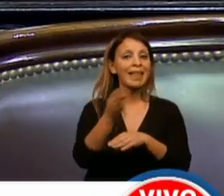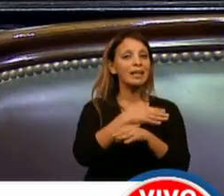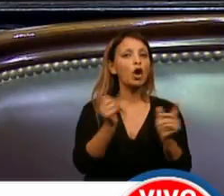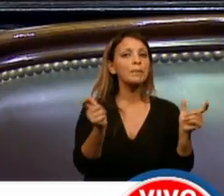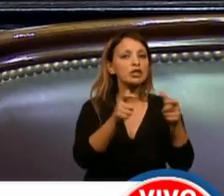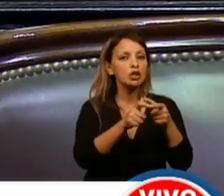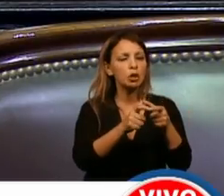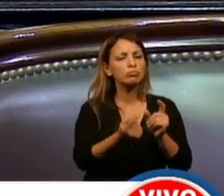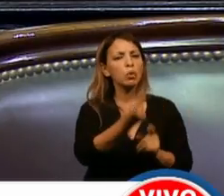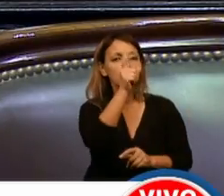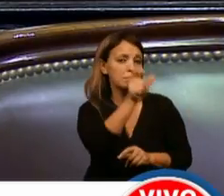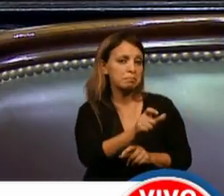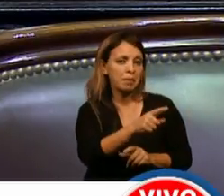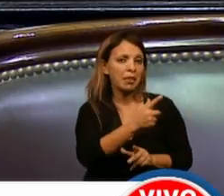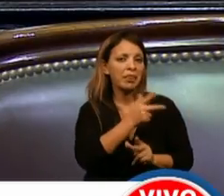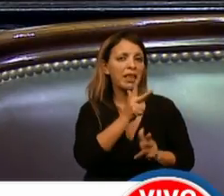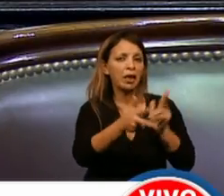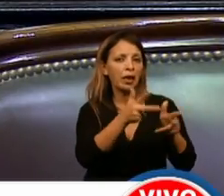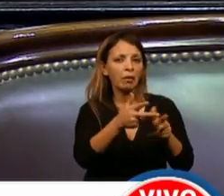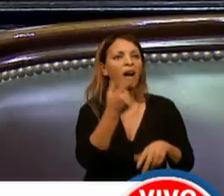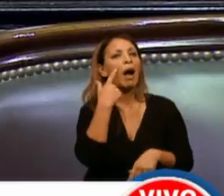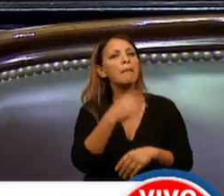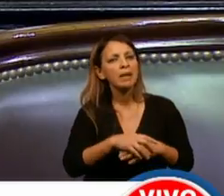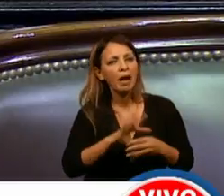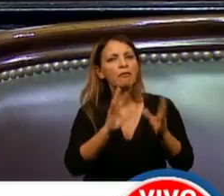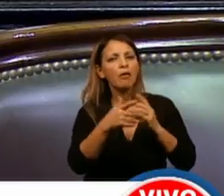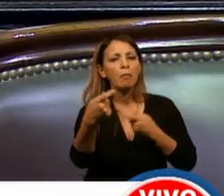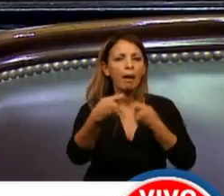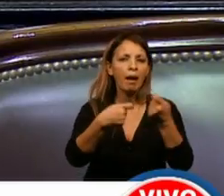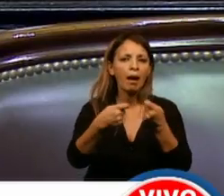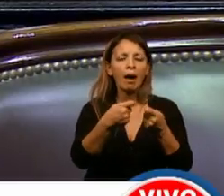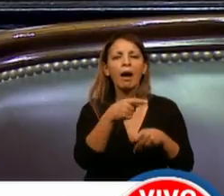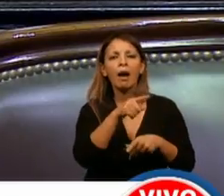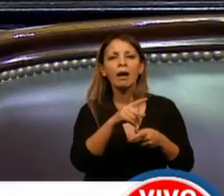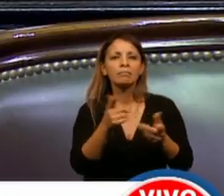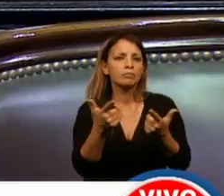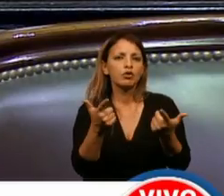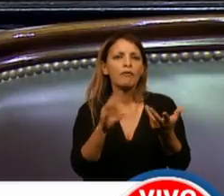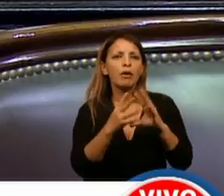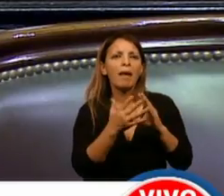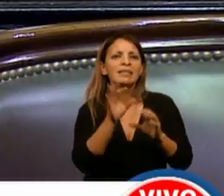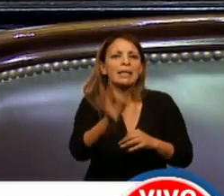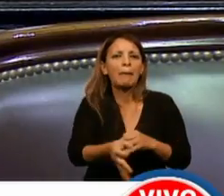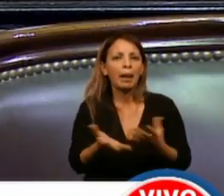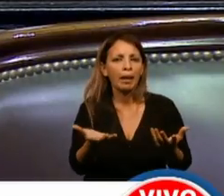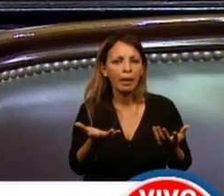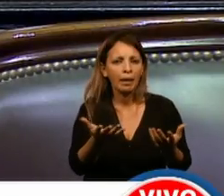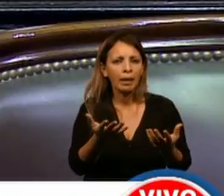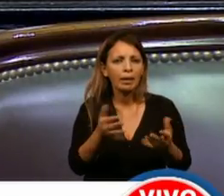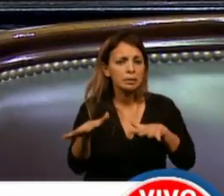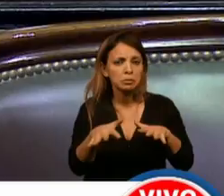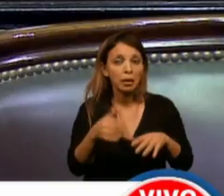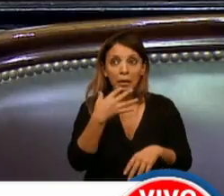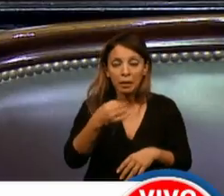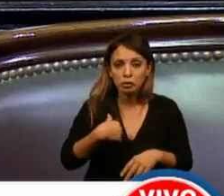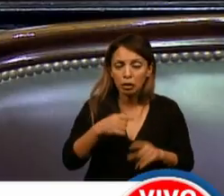un funcionario que dijo que mirar la balanza comercial energética no es un parámetro para saber a dónde estamos parados la verdad que a mí no se